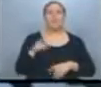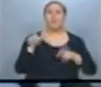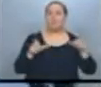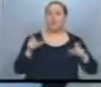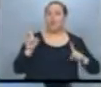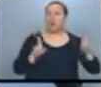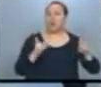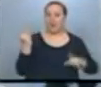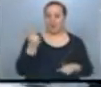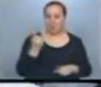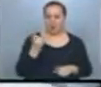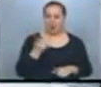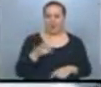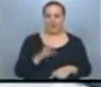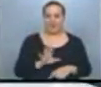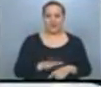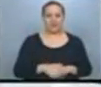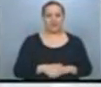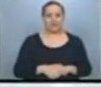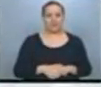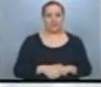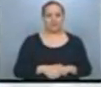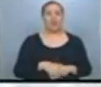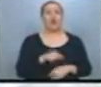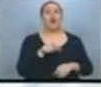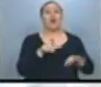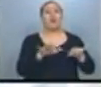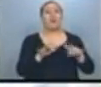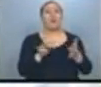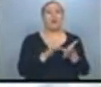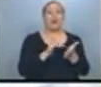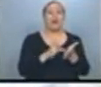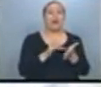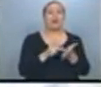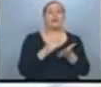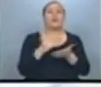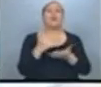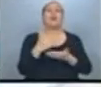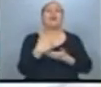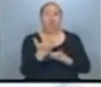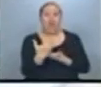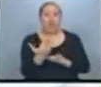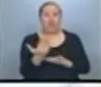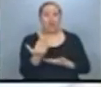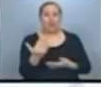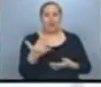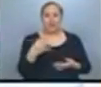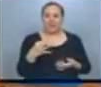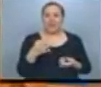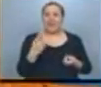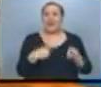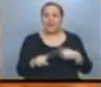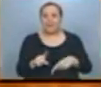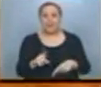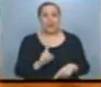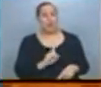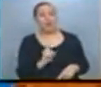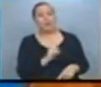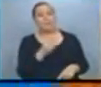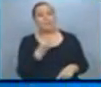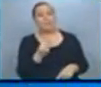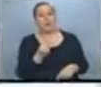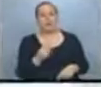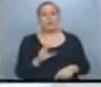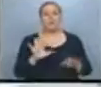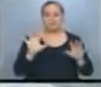van a cambiar la computadora, tienen que cambiar la computadora, la netbook, la tablet. ¿Qué pasa? ¿Sí? ¿Si tenemos que cambiar? Sí. No, pero ¿por qué? No,